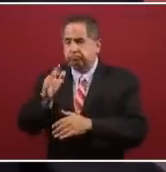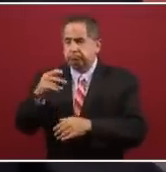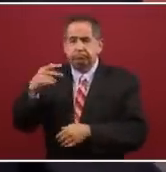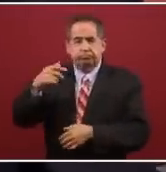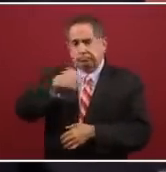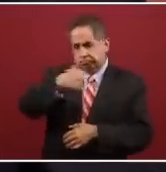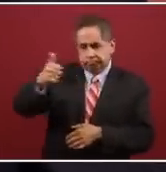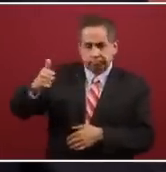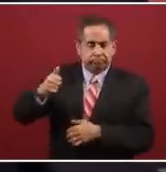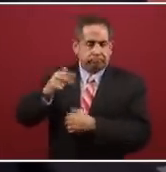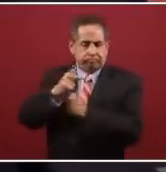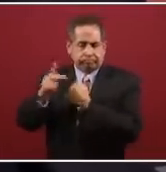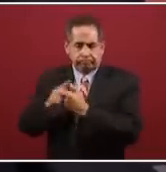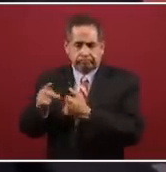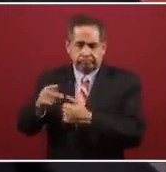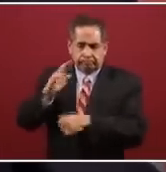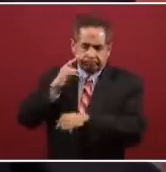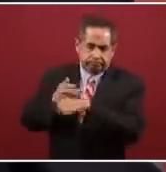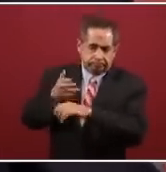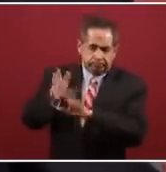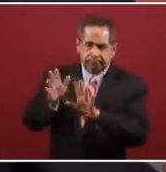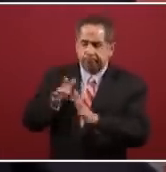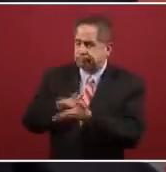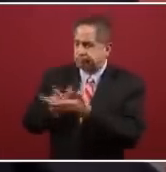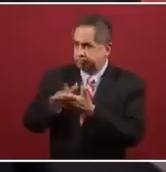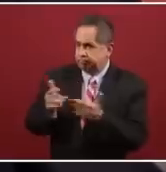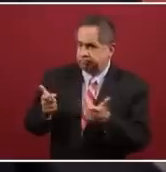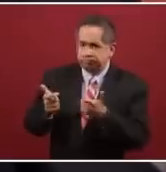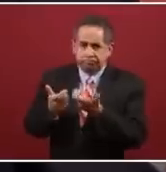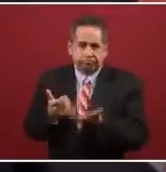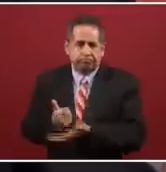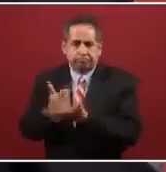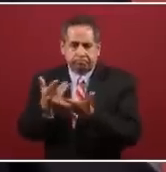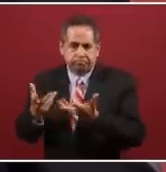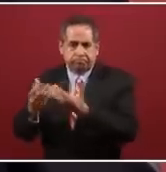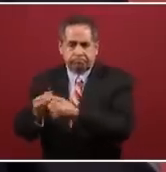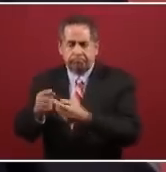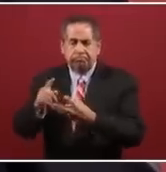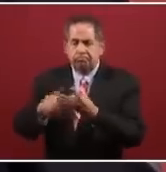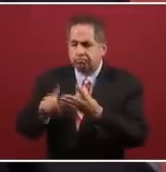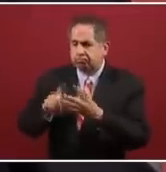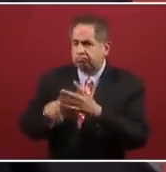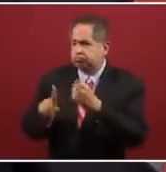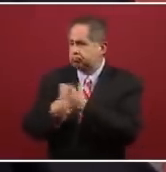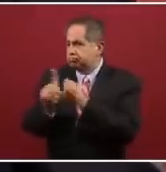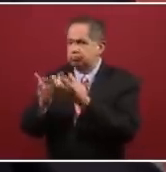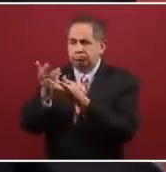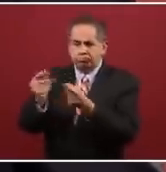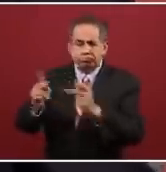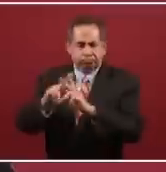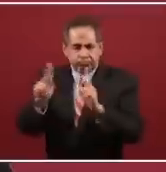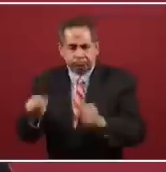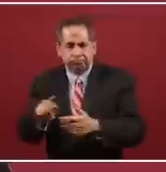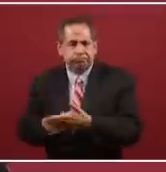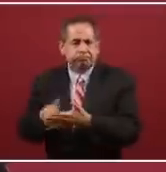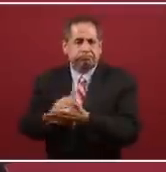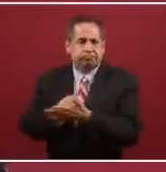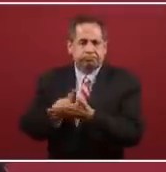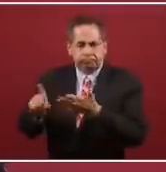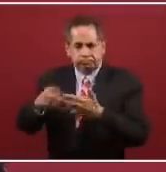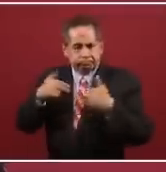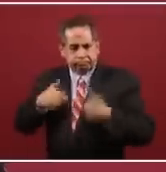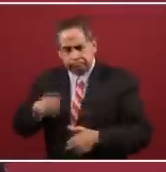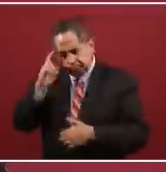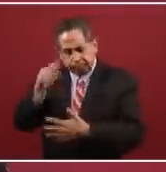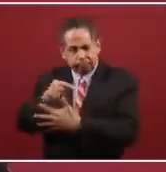de los pueblos, cooperación para el desarrollo, solución pacífica a las controversias, respeto a los derechos humanos.